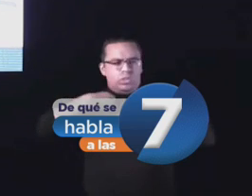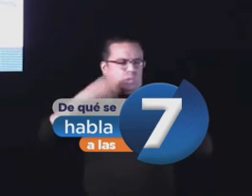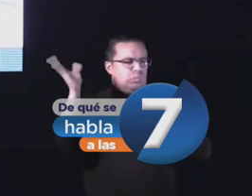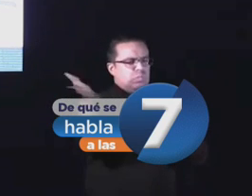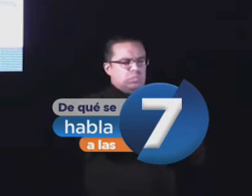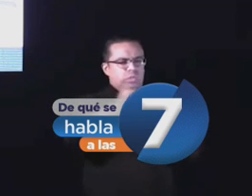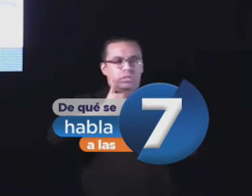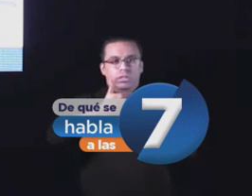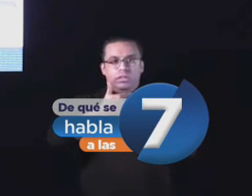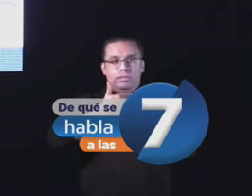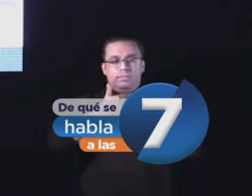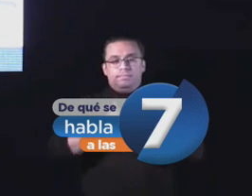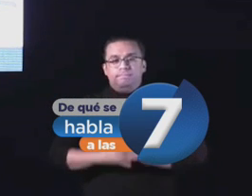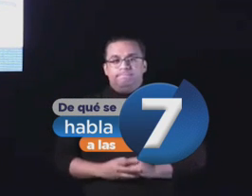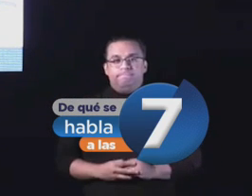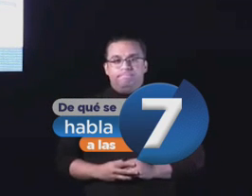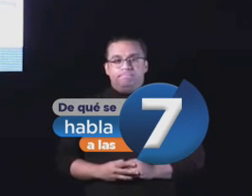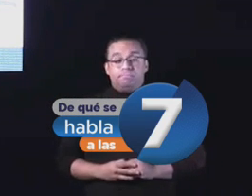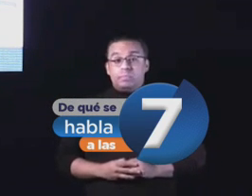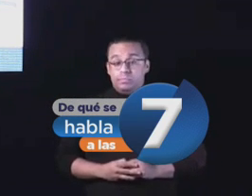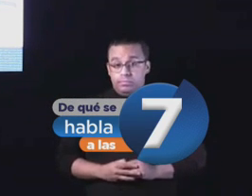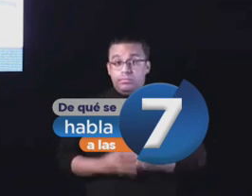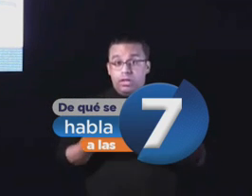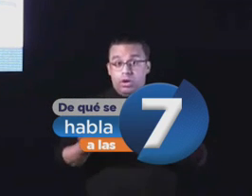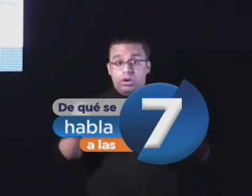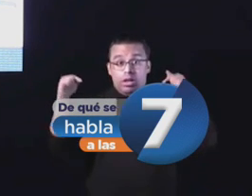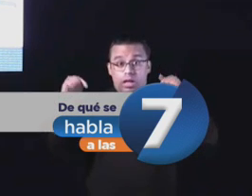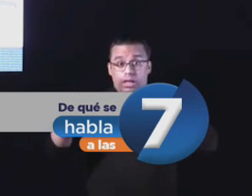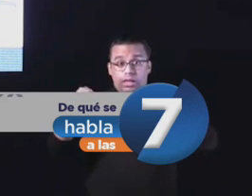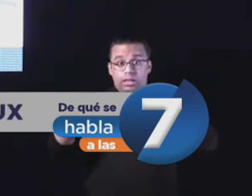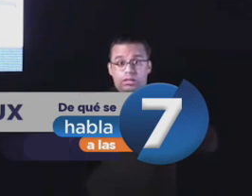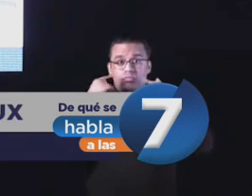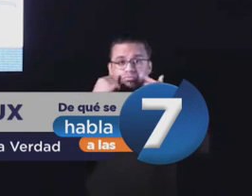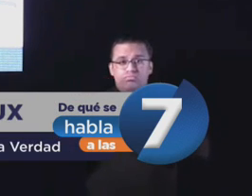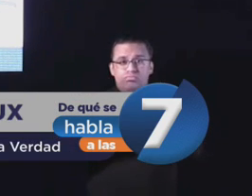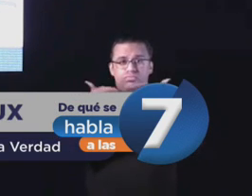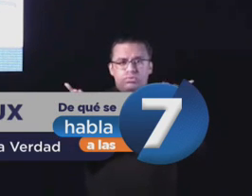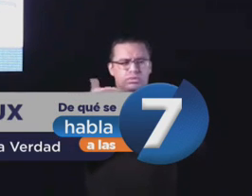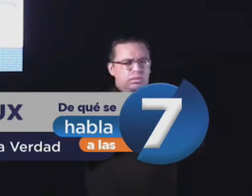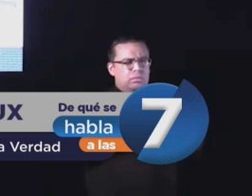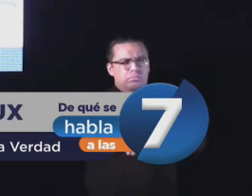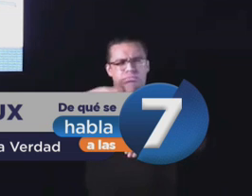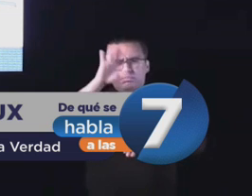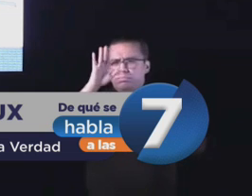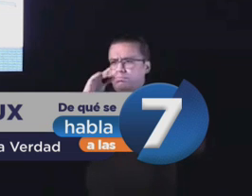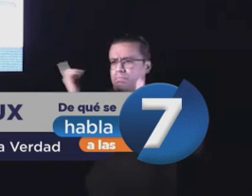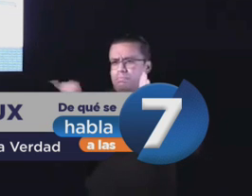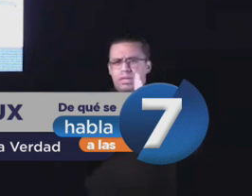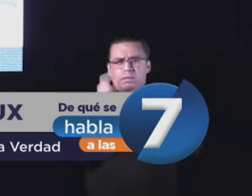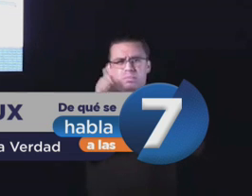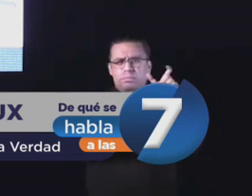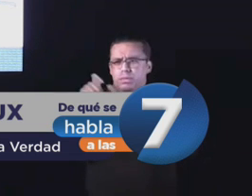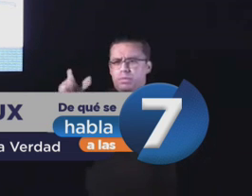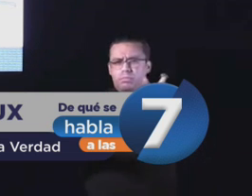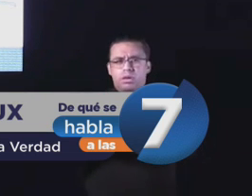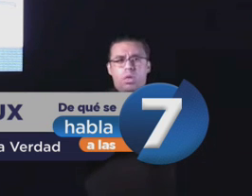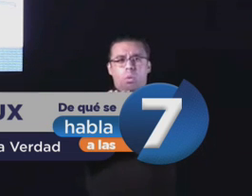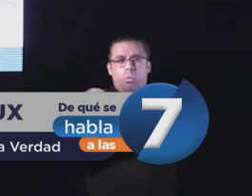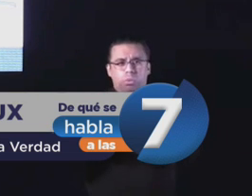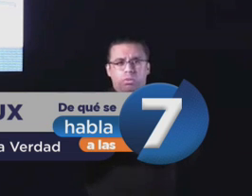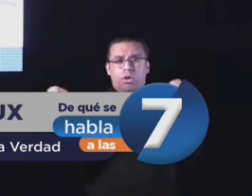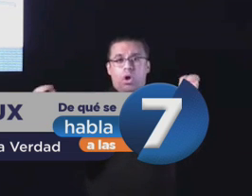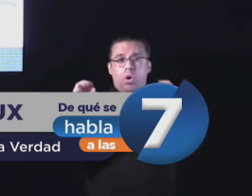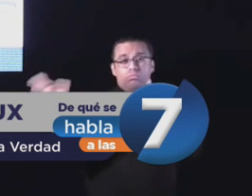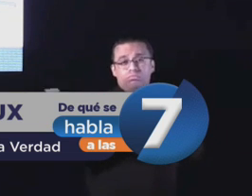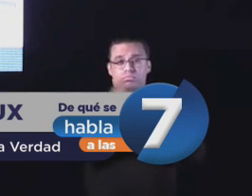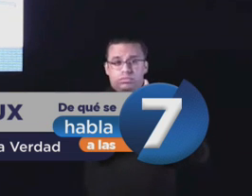en este escenario se sienta la presencia de los miles de secuestrados y desaparecidos en el secuestro, de